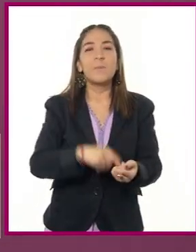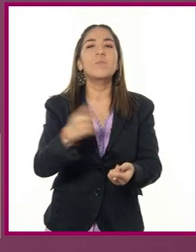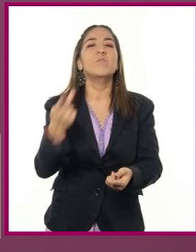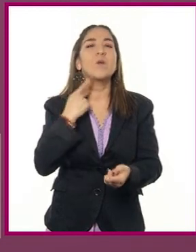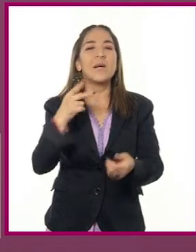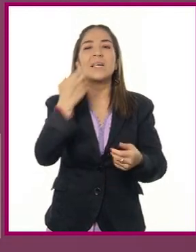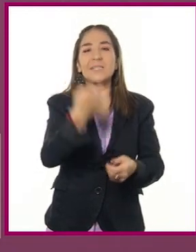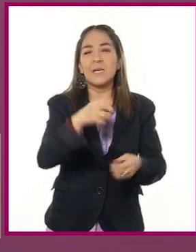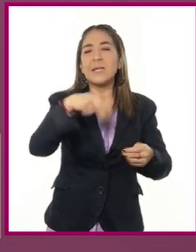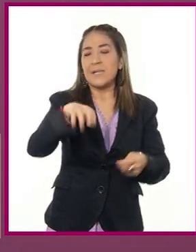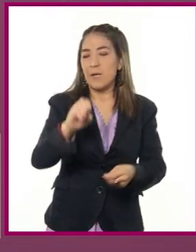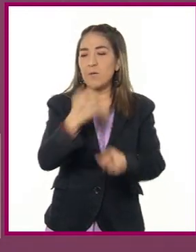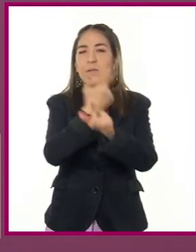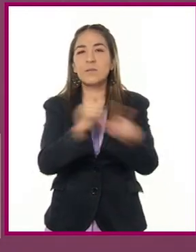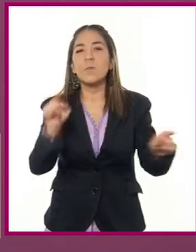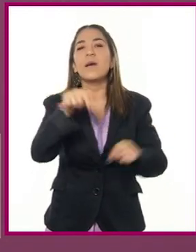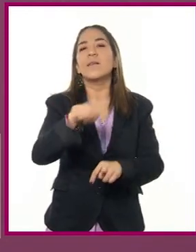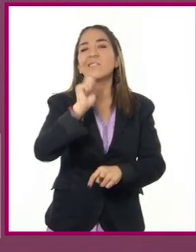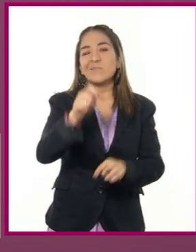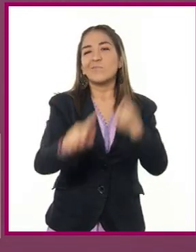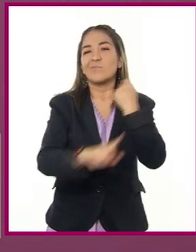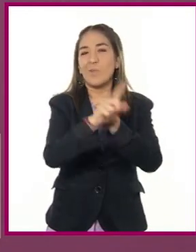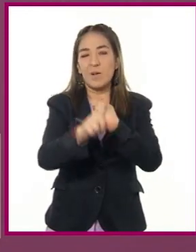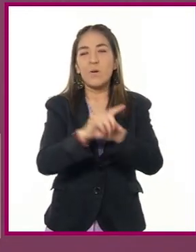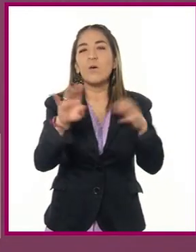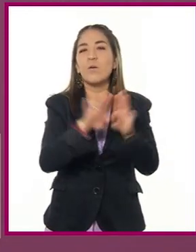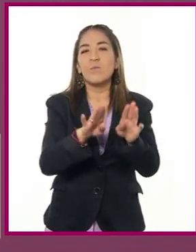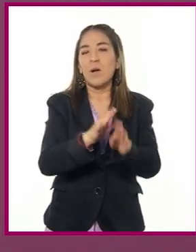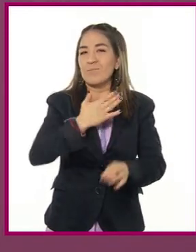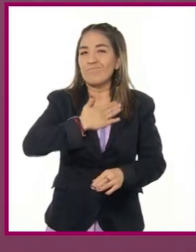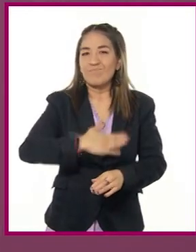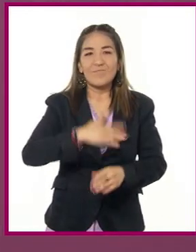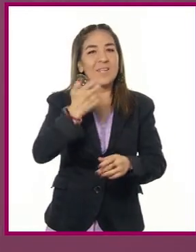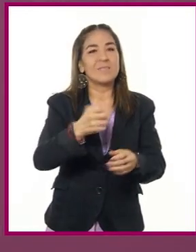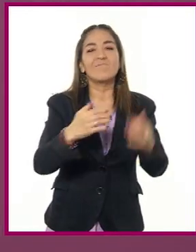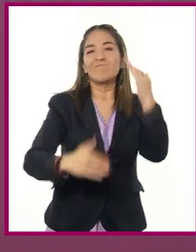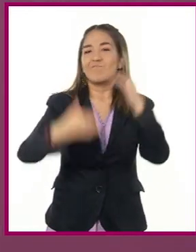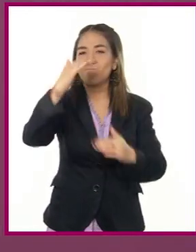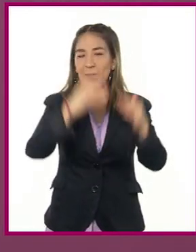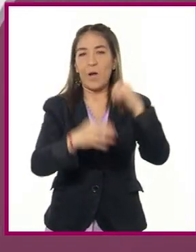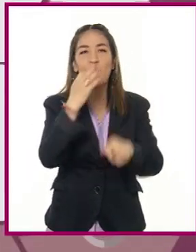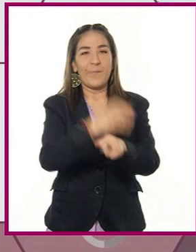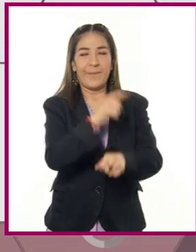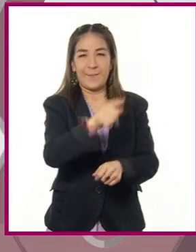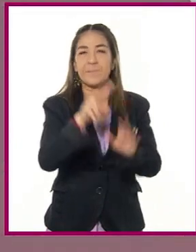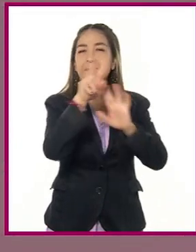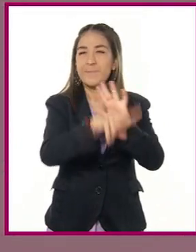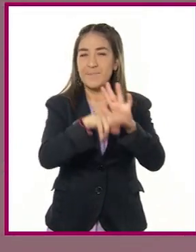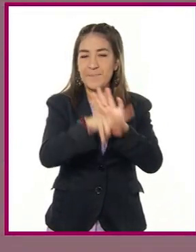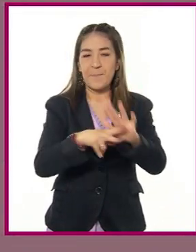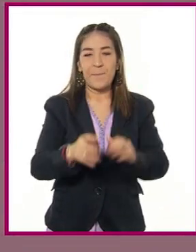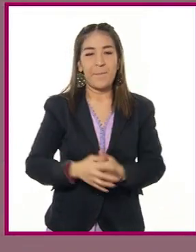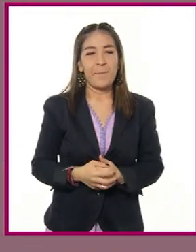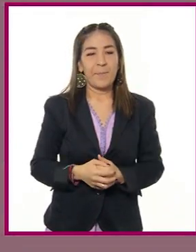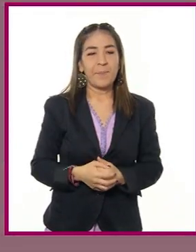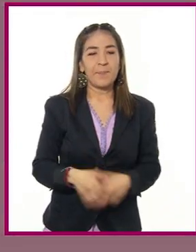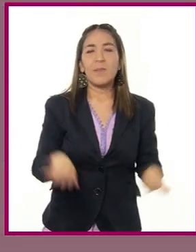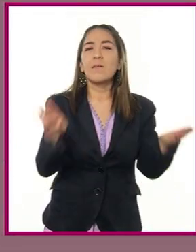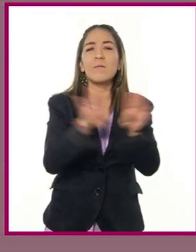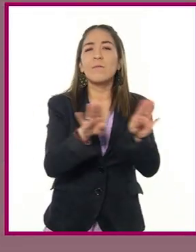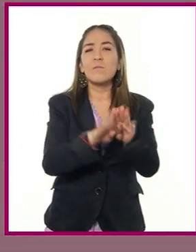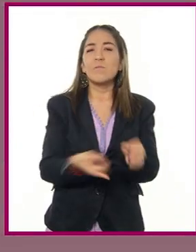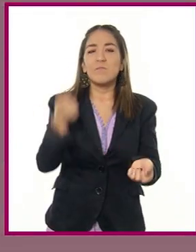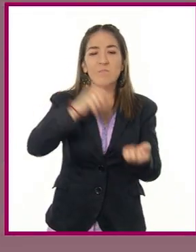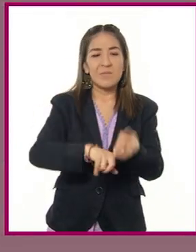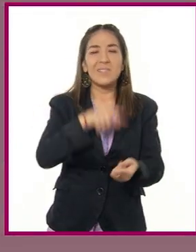globalización influyen en la desigualdad de la riqueza a través del siguiente video. ¿De qué manera se expresa